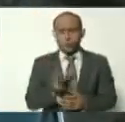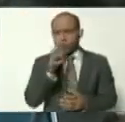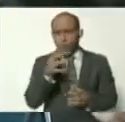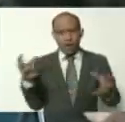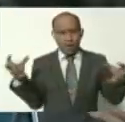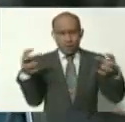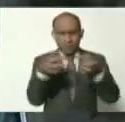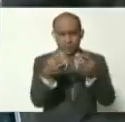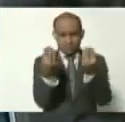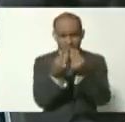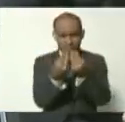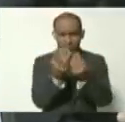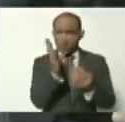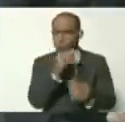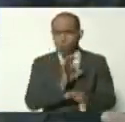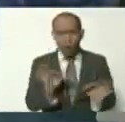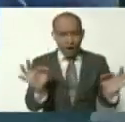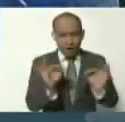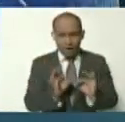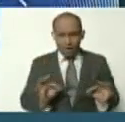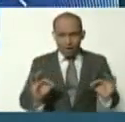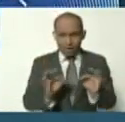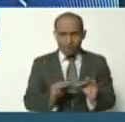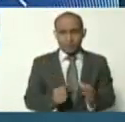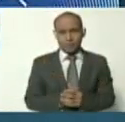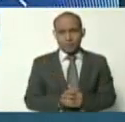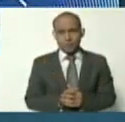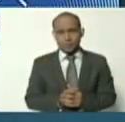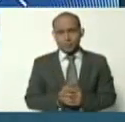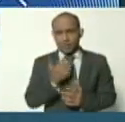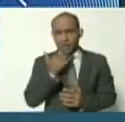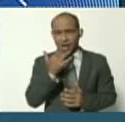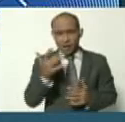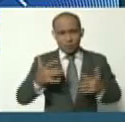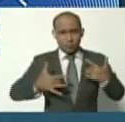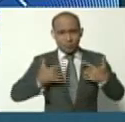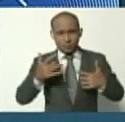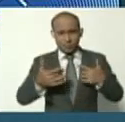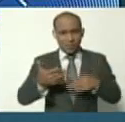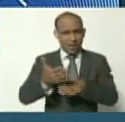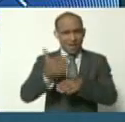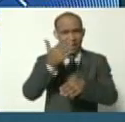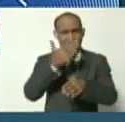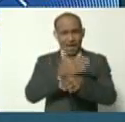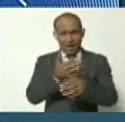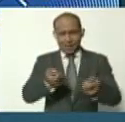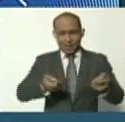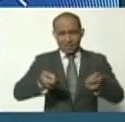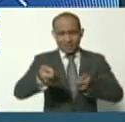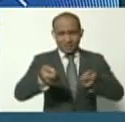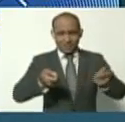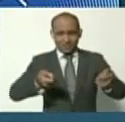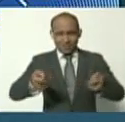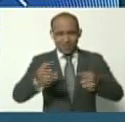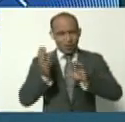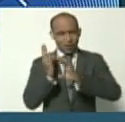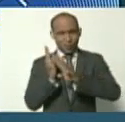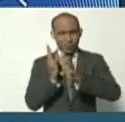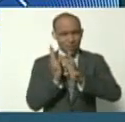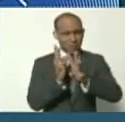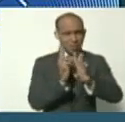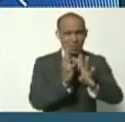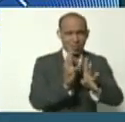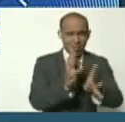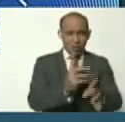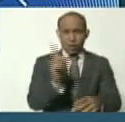no. No habrá actos de caravana como nos tienen acostumbrados todos los municipios, no.